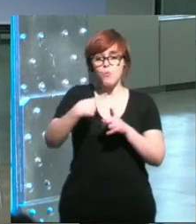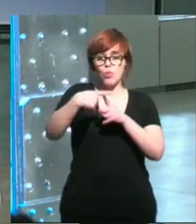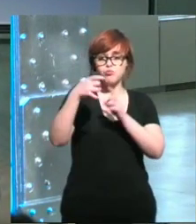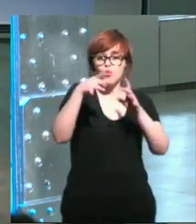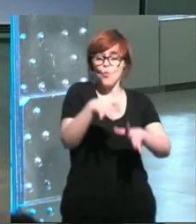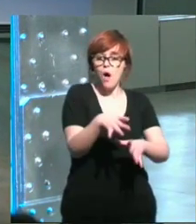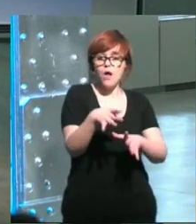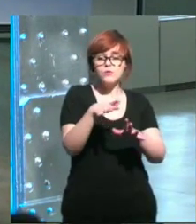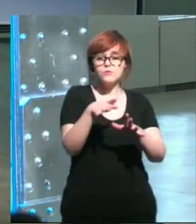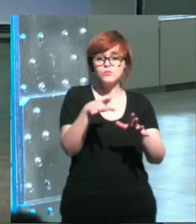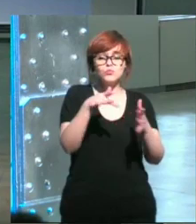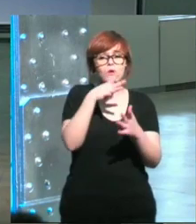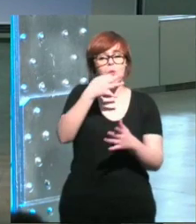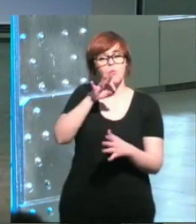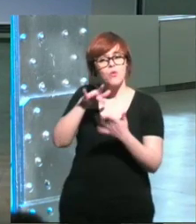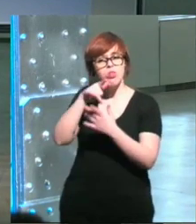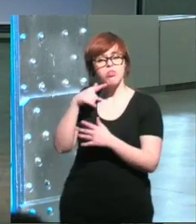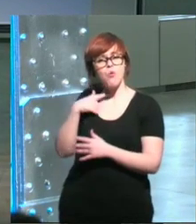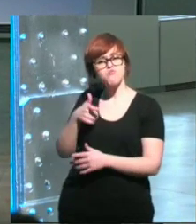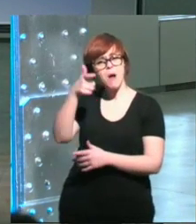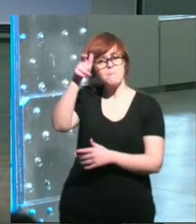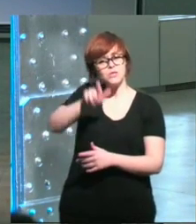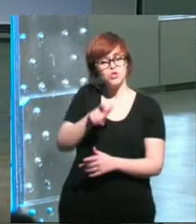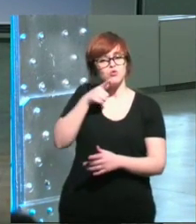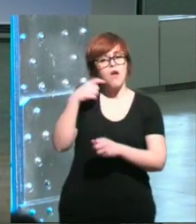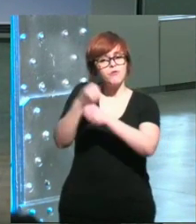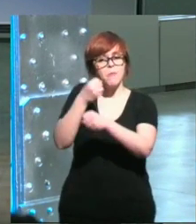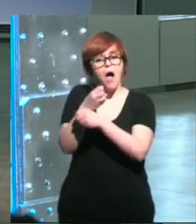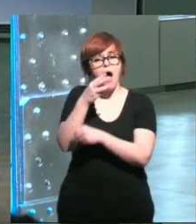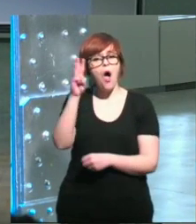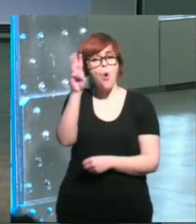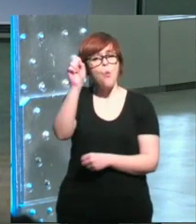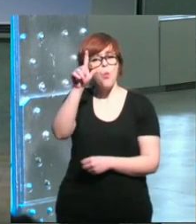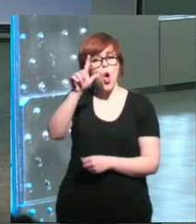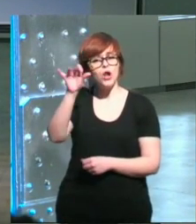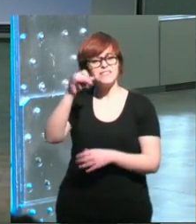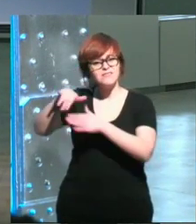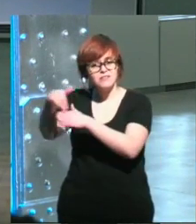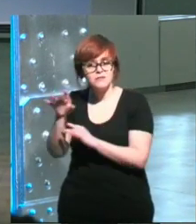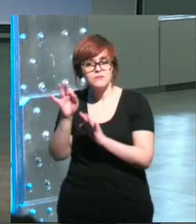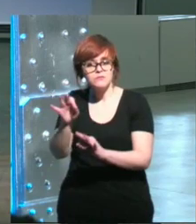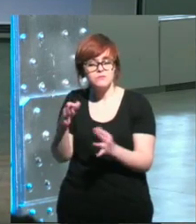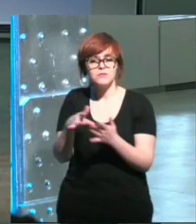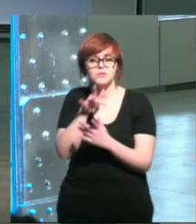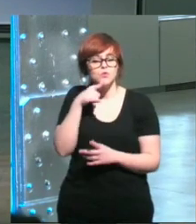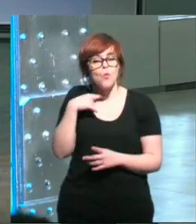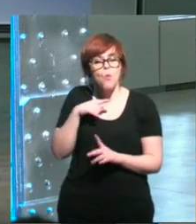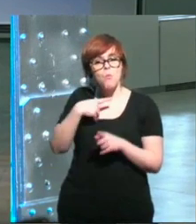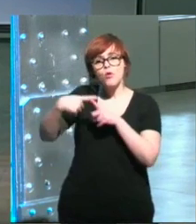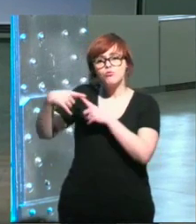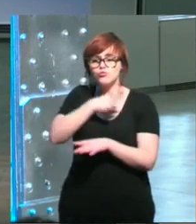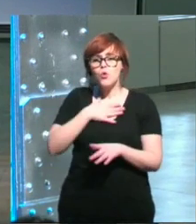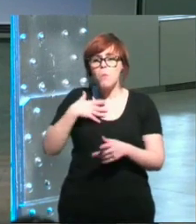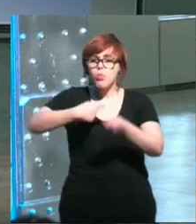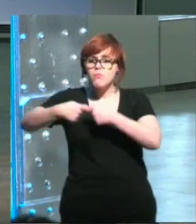apela al ejecutivo de Wall Street, que gana millones de dólares. Tiene todo que ver con el sentimiento. La idea de vender un producto